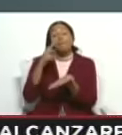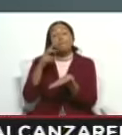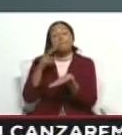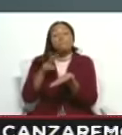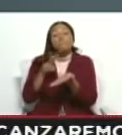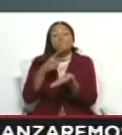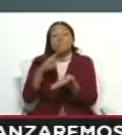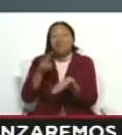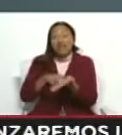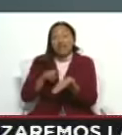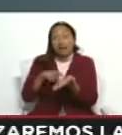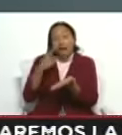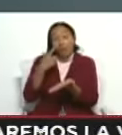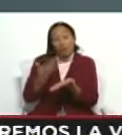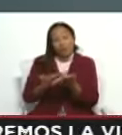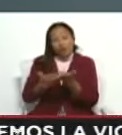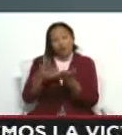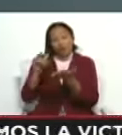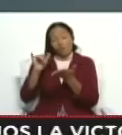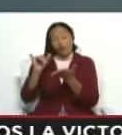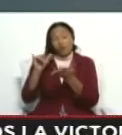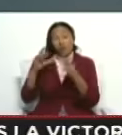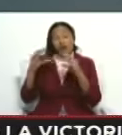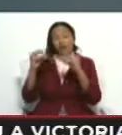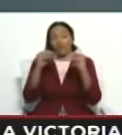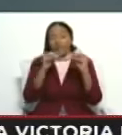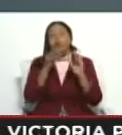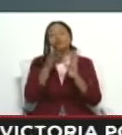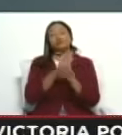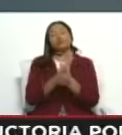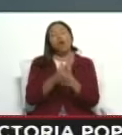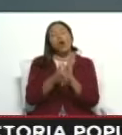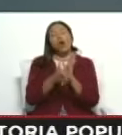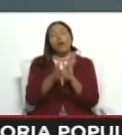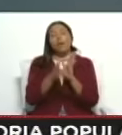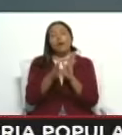¿no? Hablando ellos de la operación Gedeón,